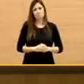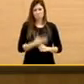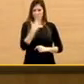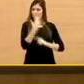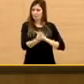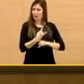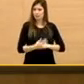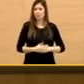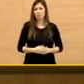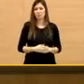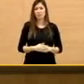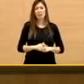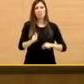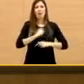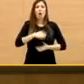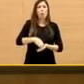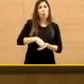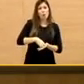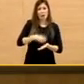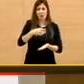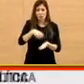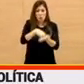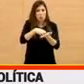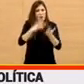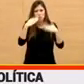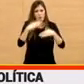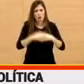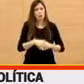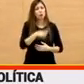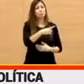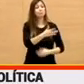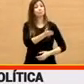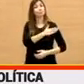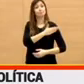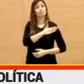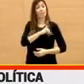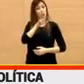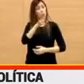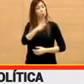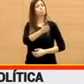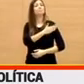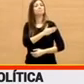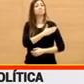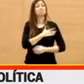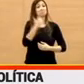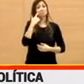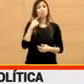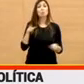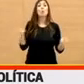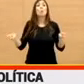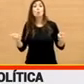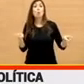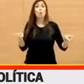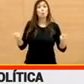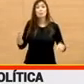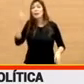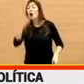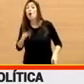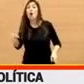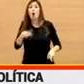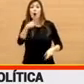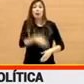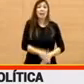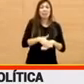Sánchez. Un falso dilema. Ha venido y nos ha dicho a nosotros. Nos ha dicho, está Rajoy o Rivera. Y no es cierto. No es cierto.